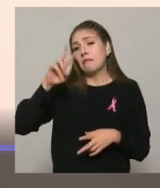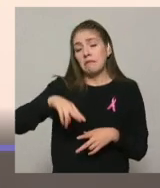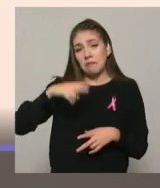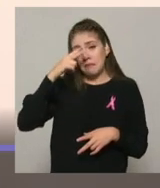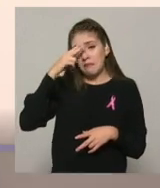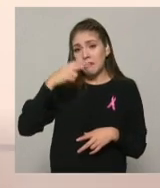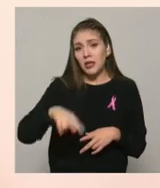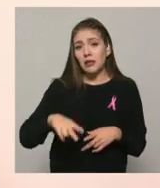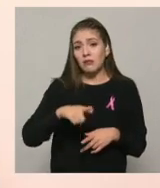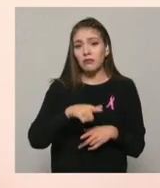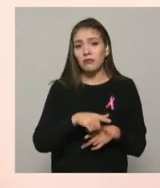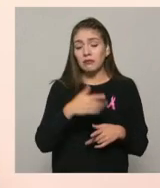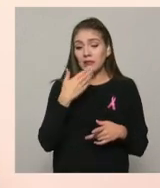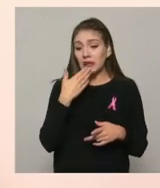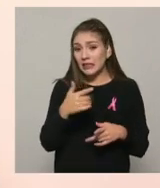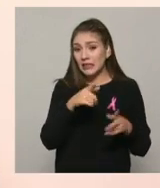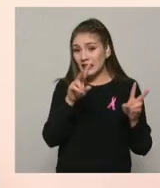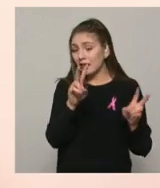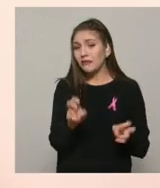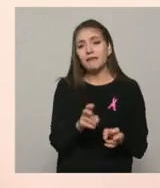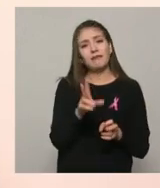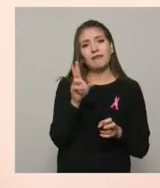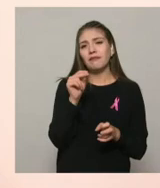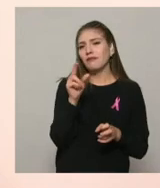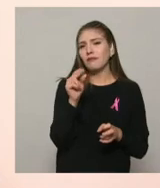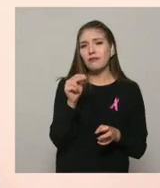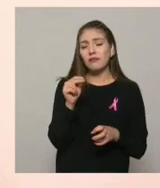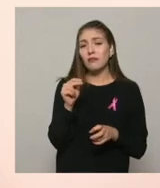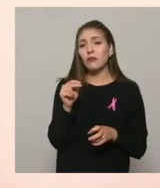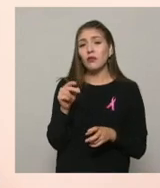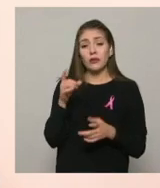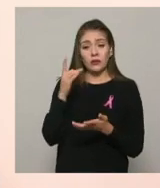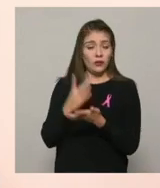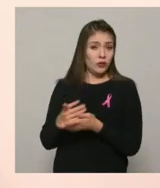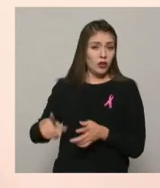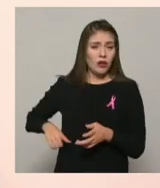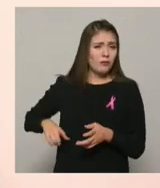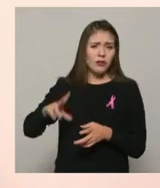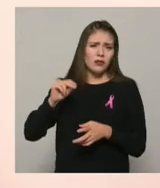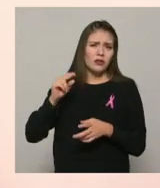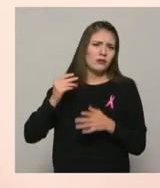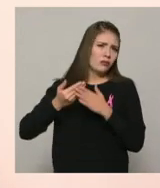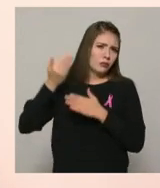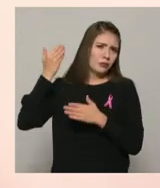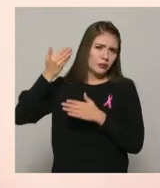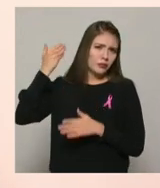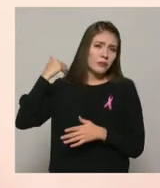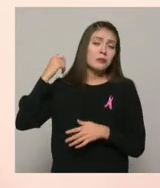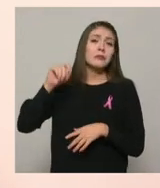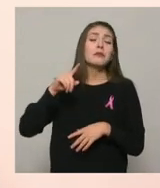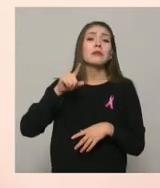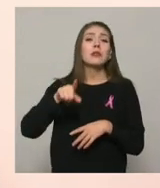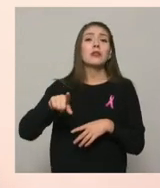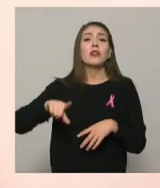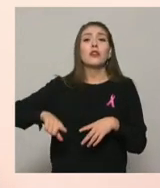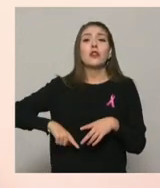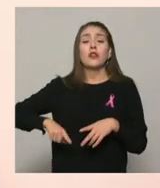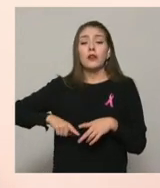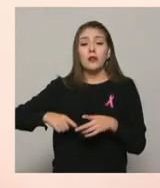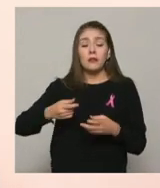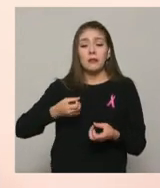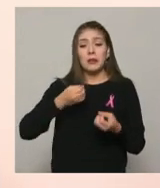gobierno actual, sino históricamente. El peor gobierno para la ciencia en materia presupuestal fue el de Felipe